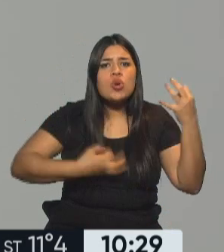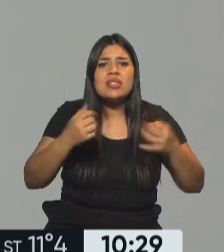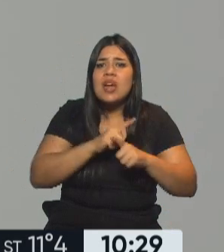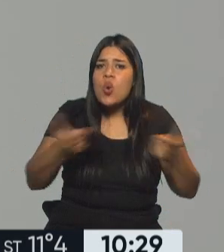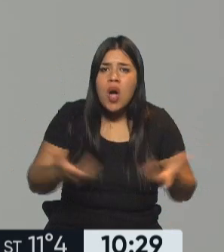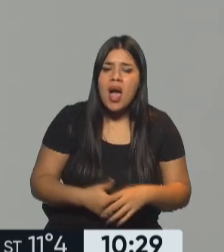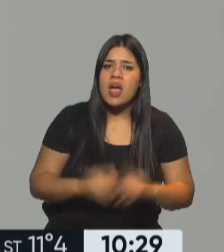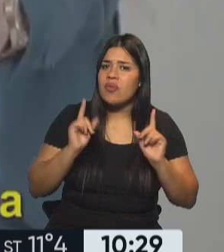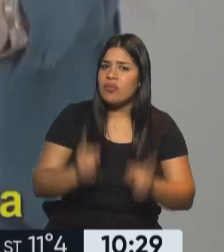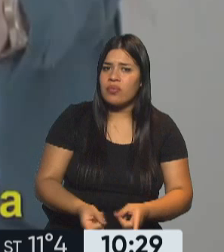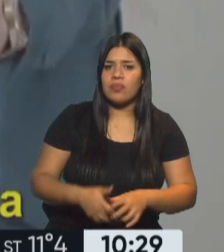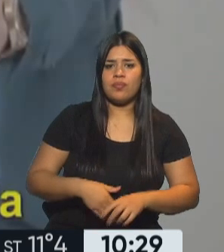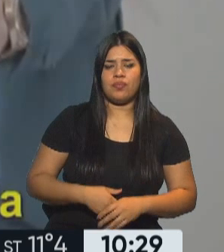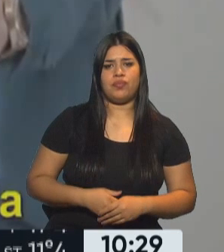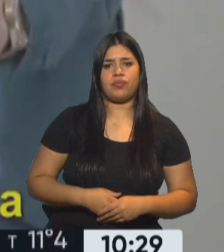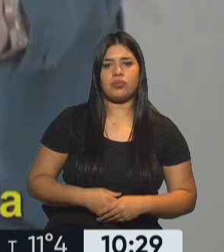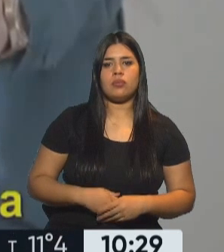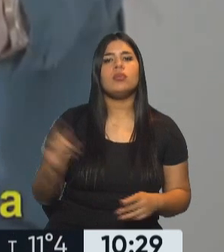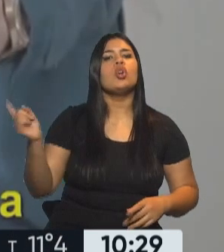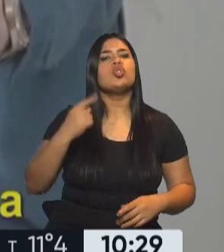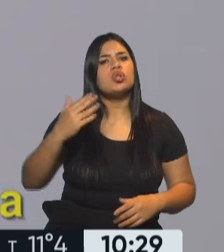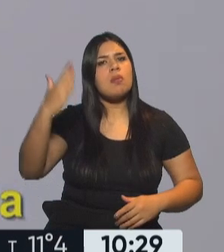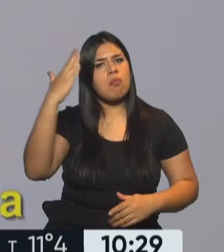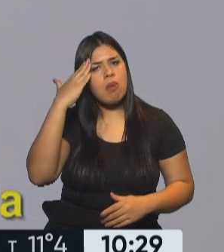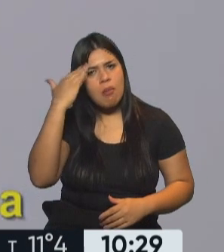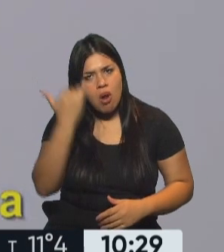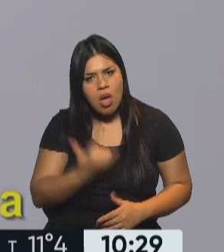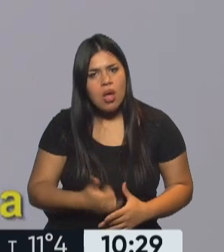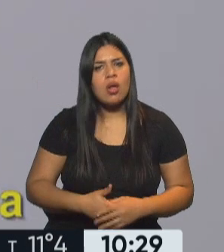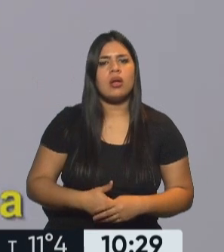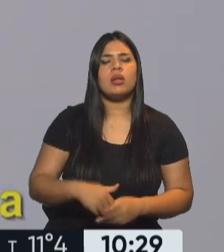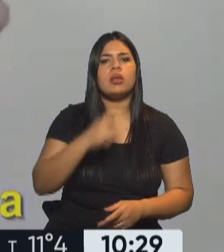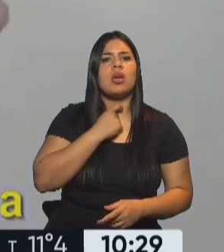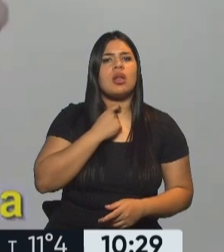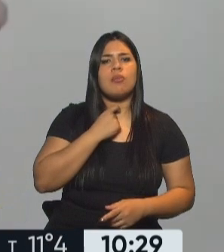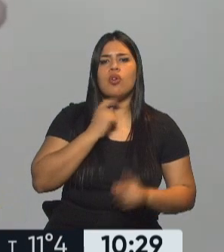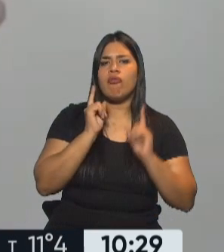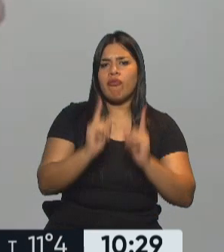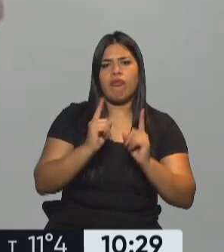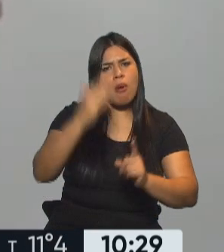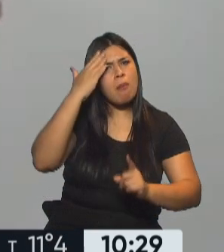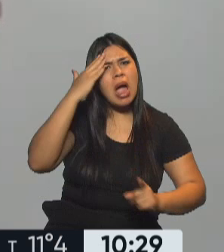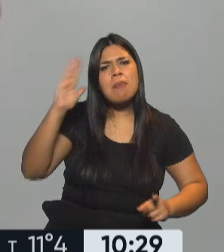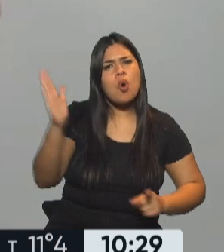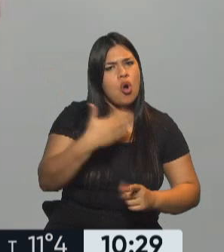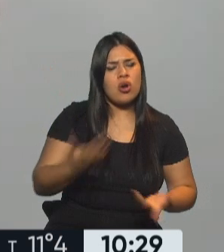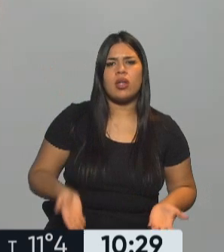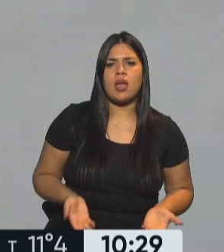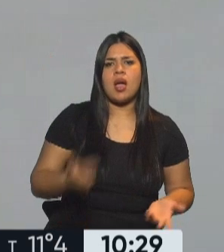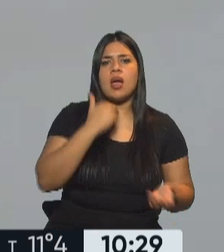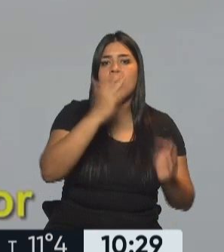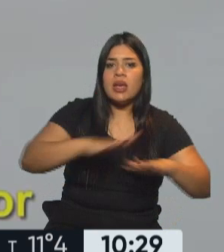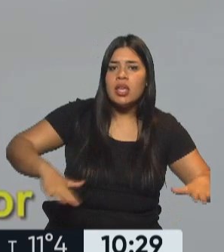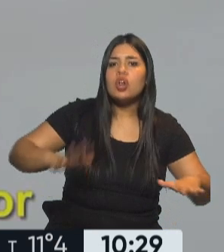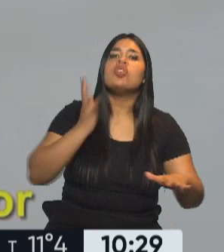queridos descansen en paz. Porque tenemos memoria y queremos que la memoria no se borre nunca, ni en nuestros hijos ni en nuestros